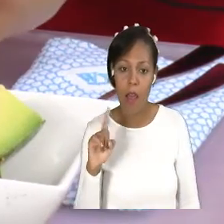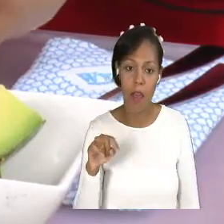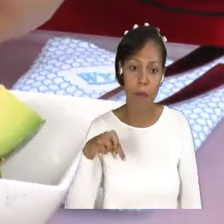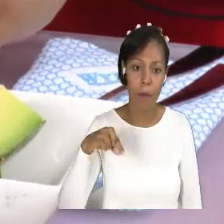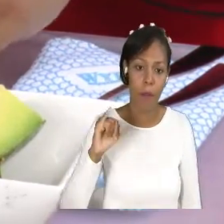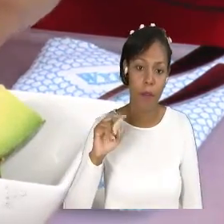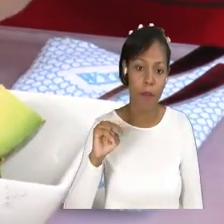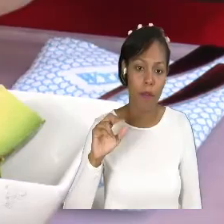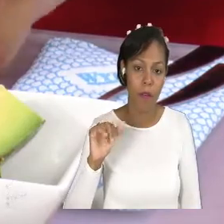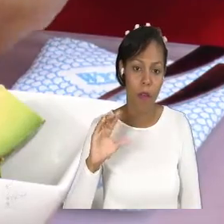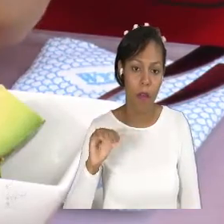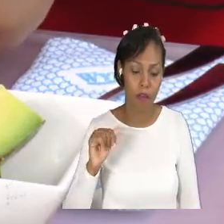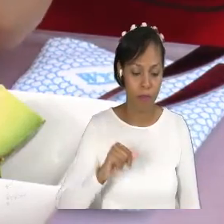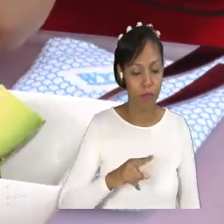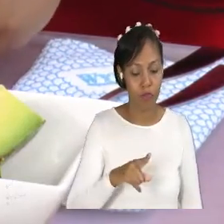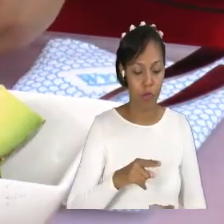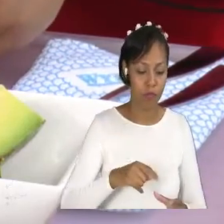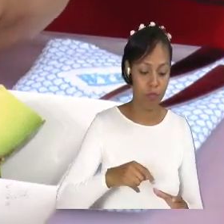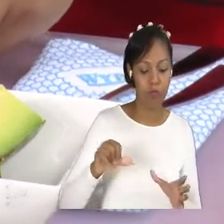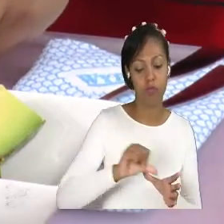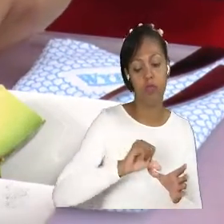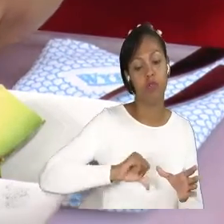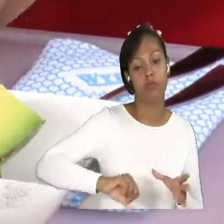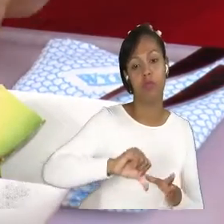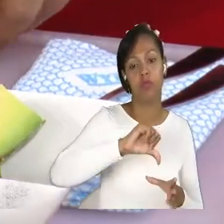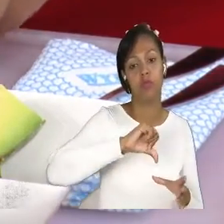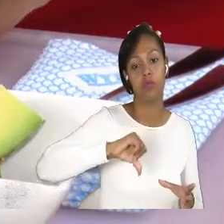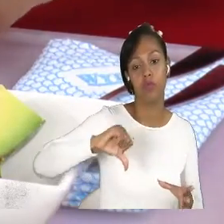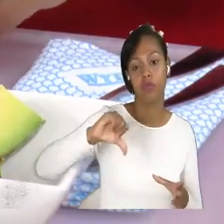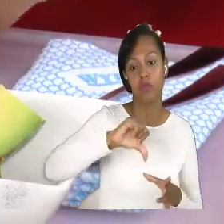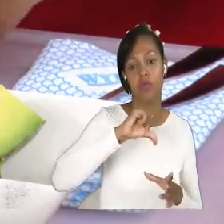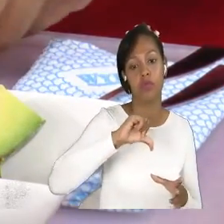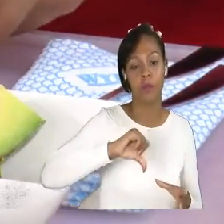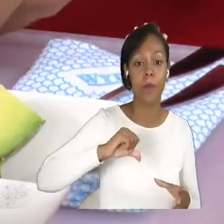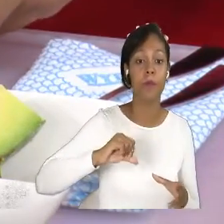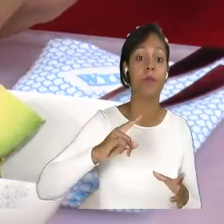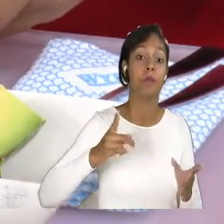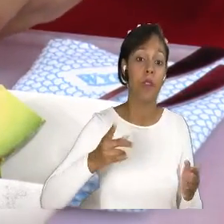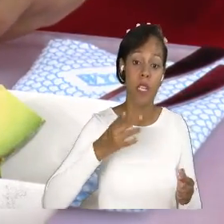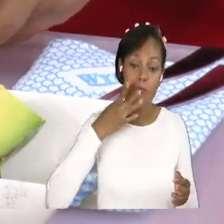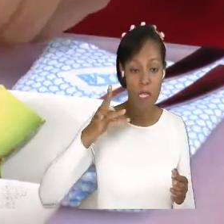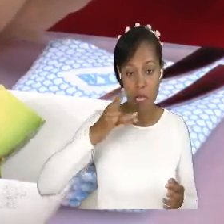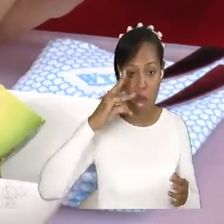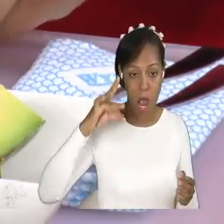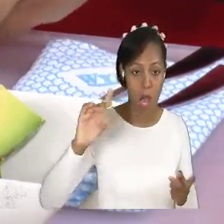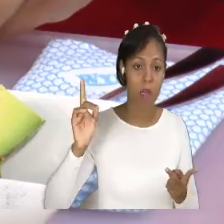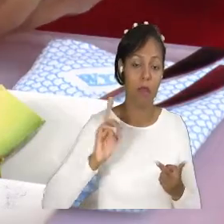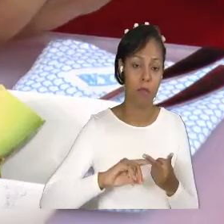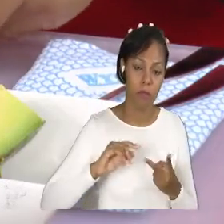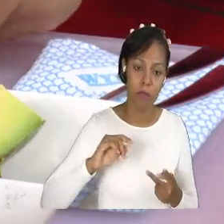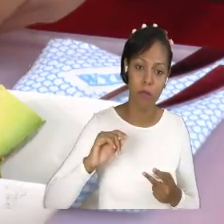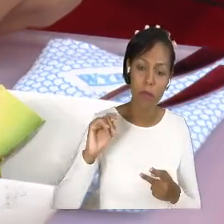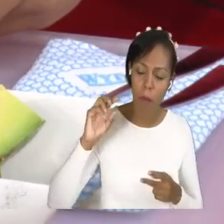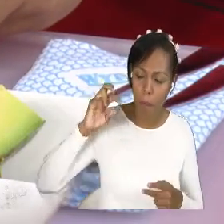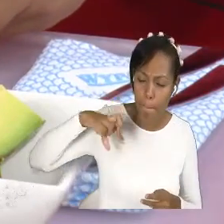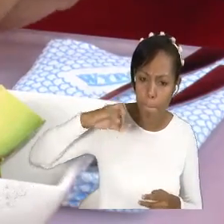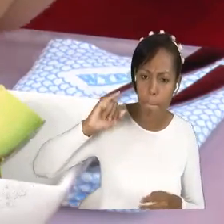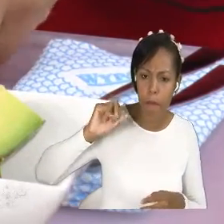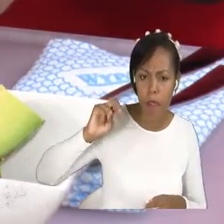un poquito de sal, pimienta y finalmente con queso crema. Bueno, yo vi que tú colocaste el calabacín